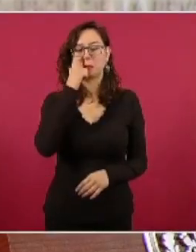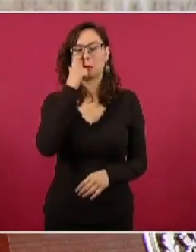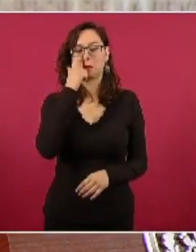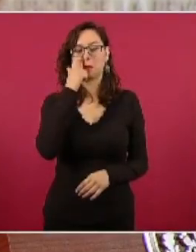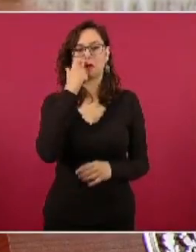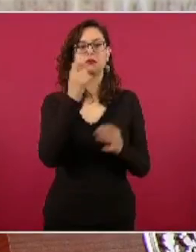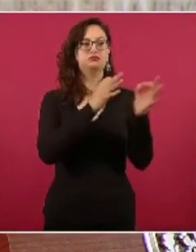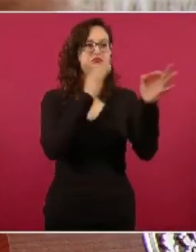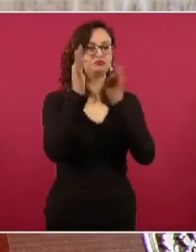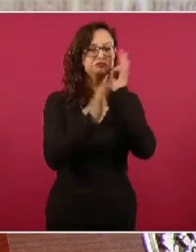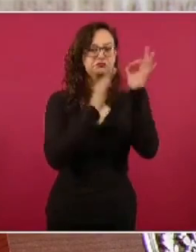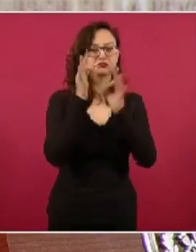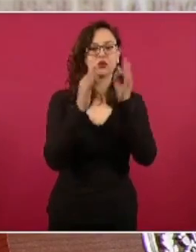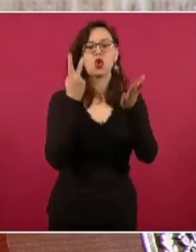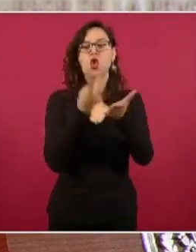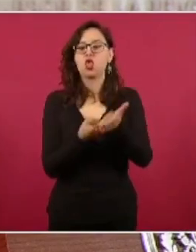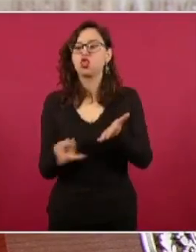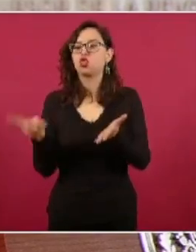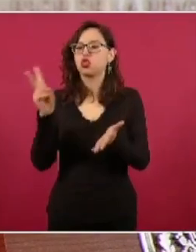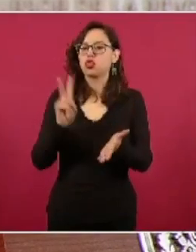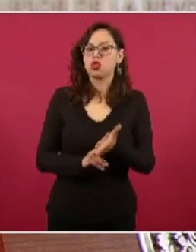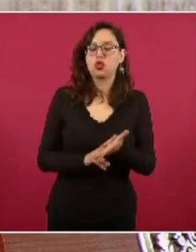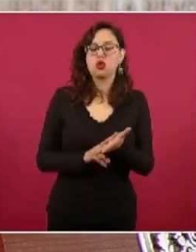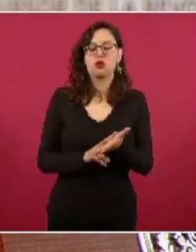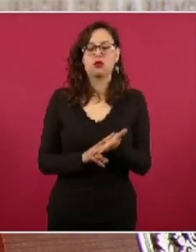Y dueños de medios de comunicación haciendo